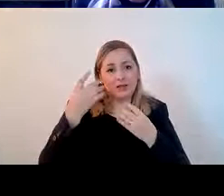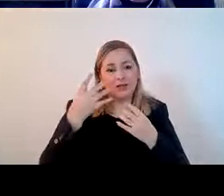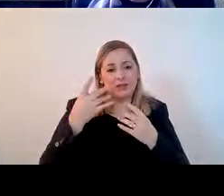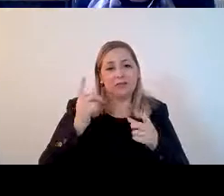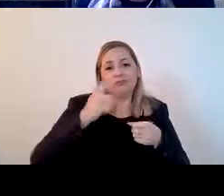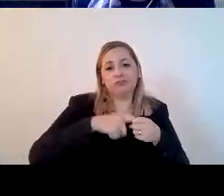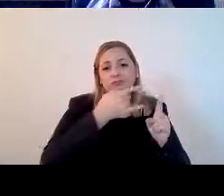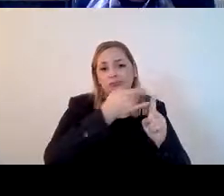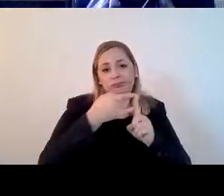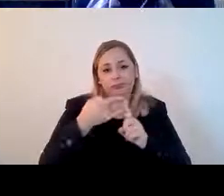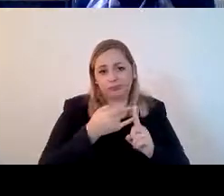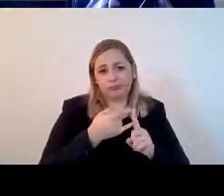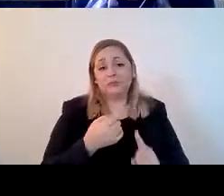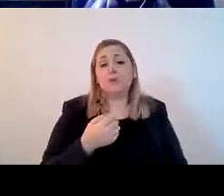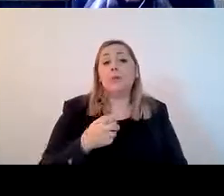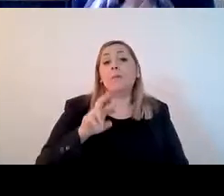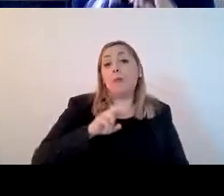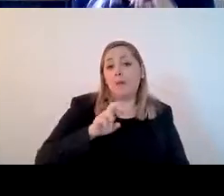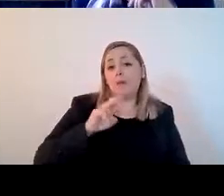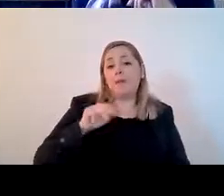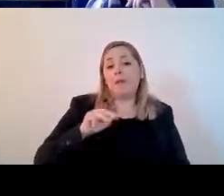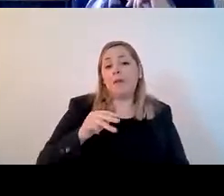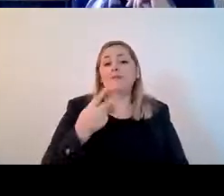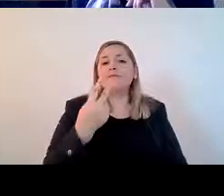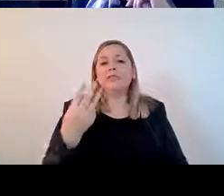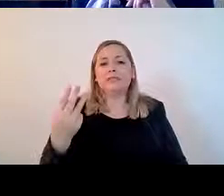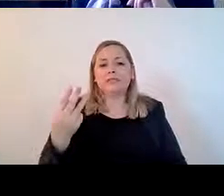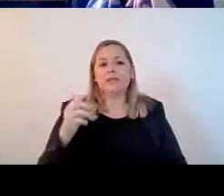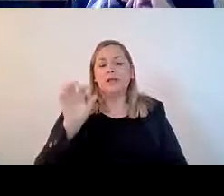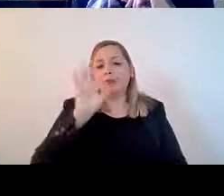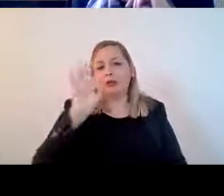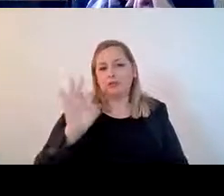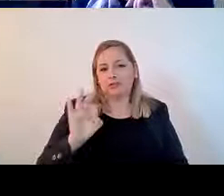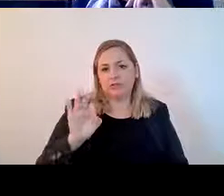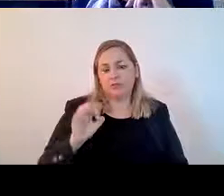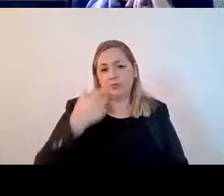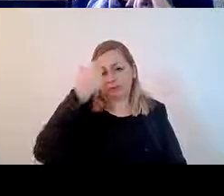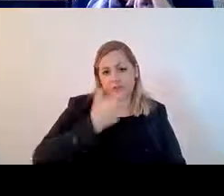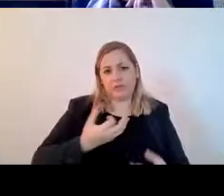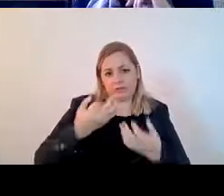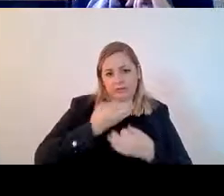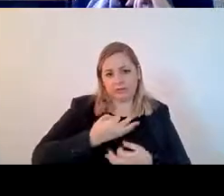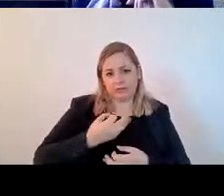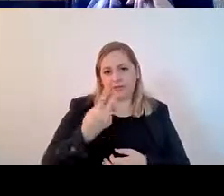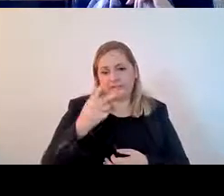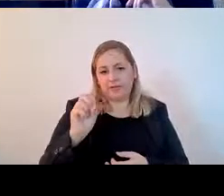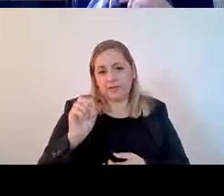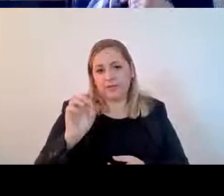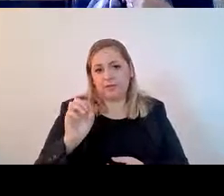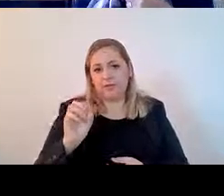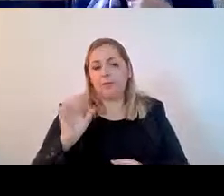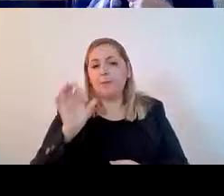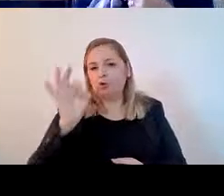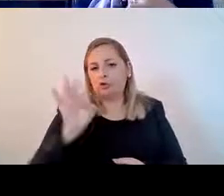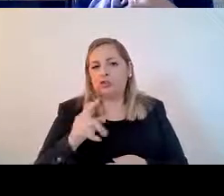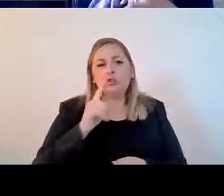según los padres 23%, según los autoinformes un 20%. O sea, revelan este tipo de problemas y problemas relacionados